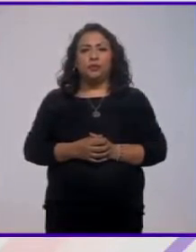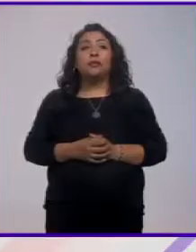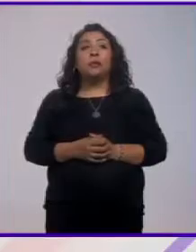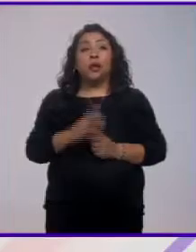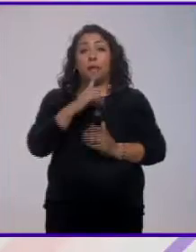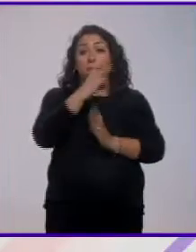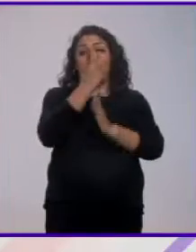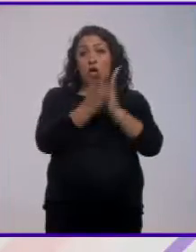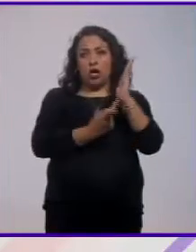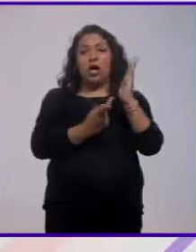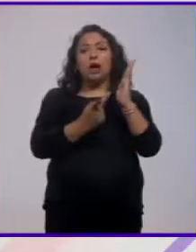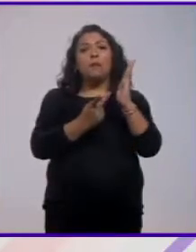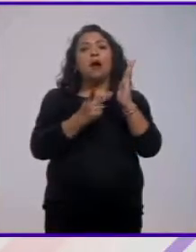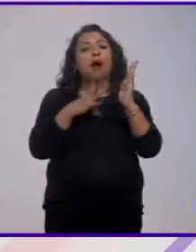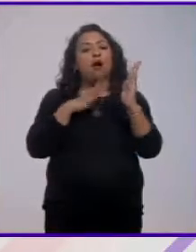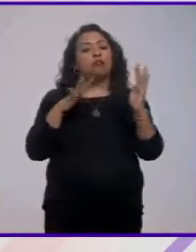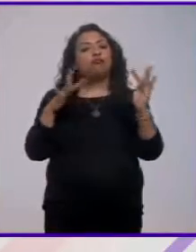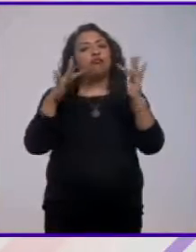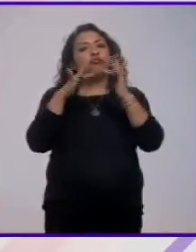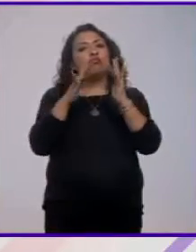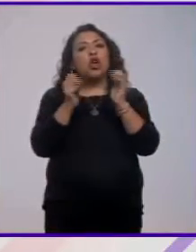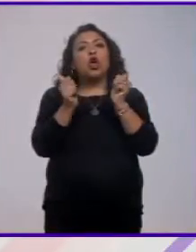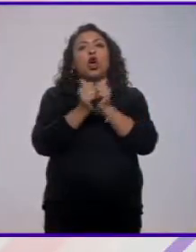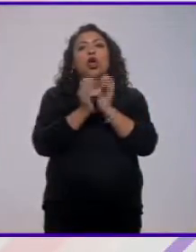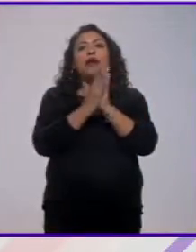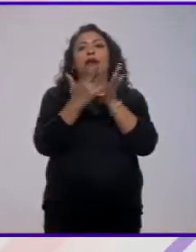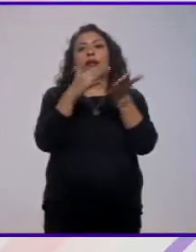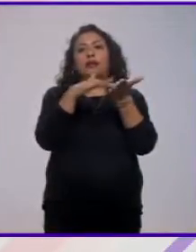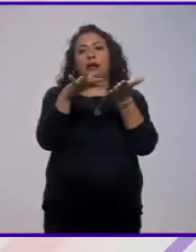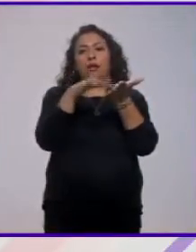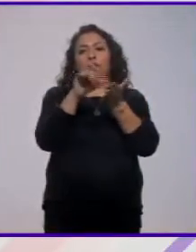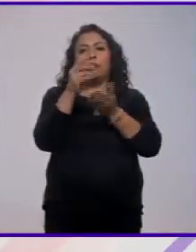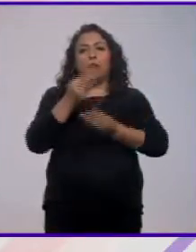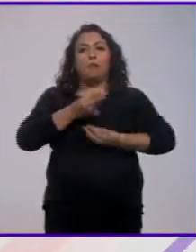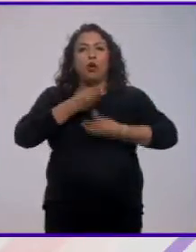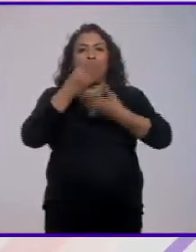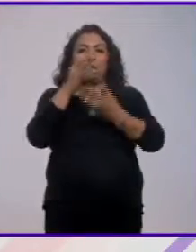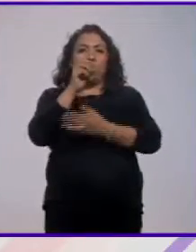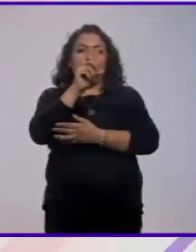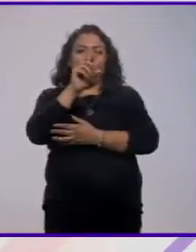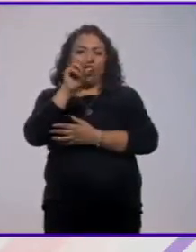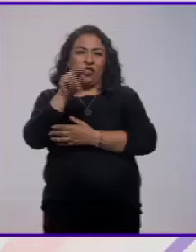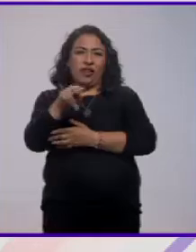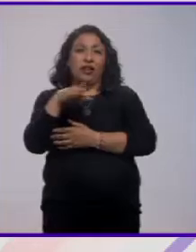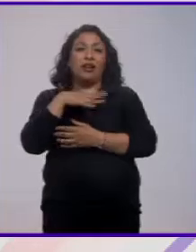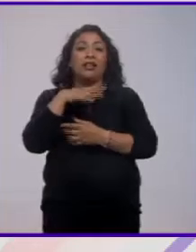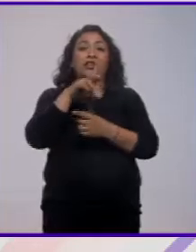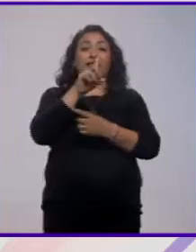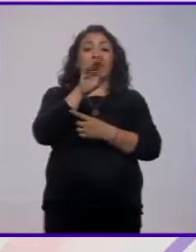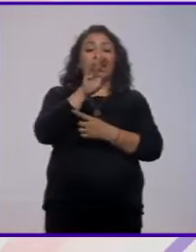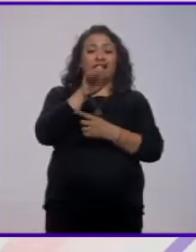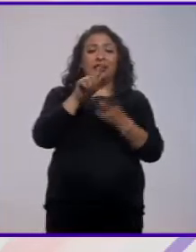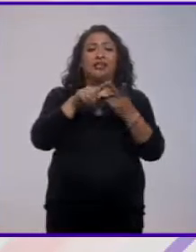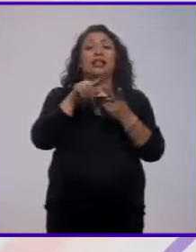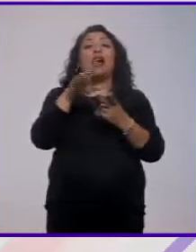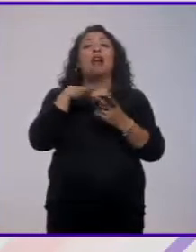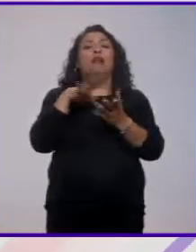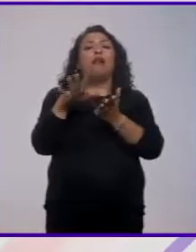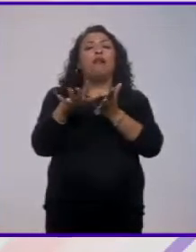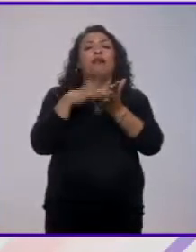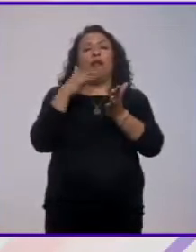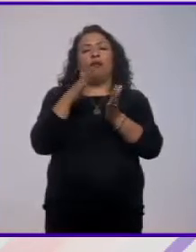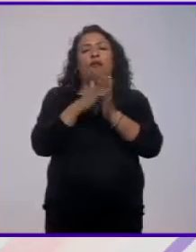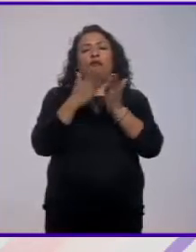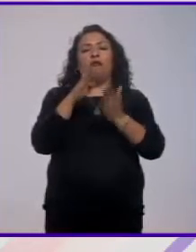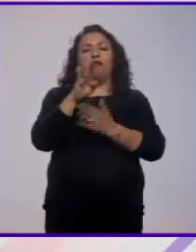El programa permitió conectarse con la literatura. Además del poema de Auden, Candide, de Bernstein, está inspirada en la novela de